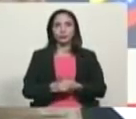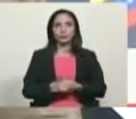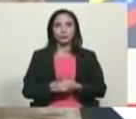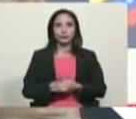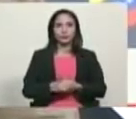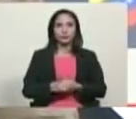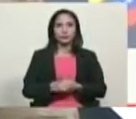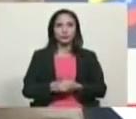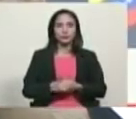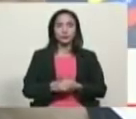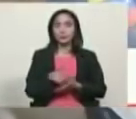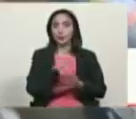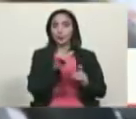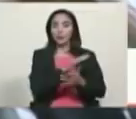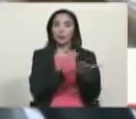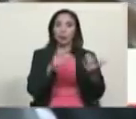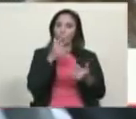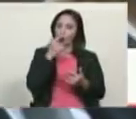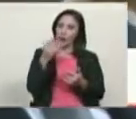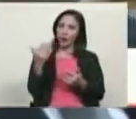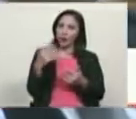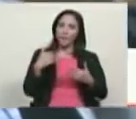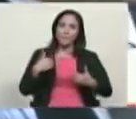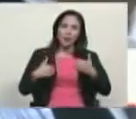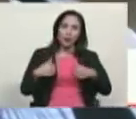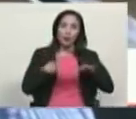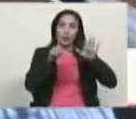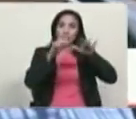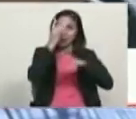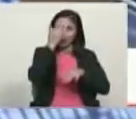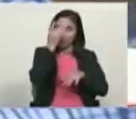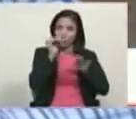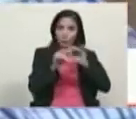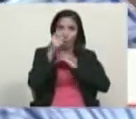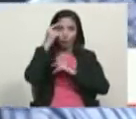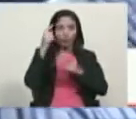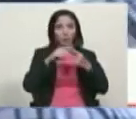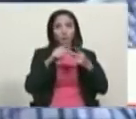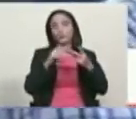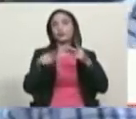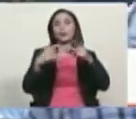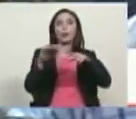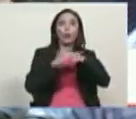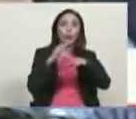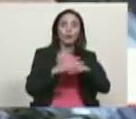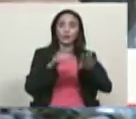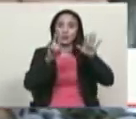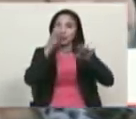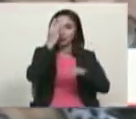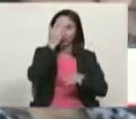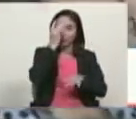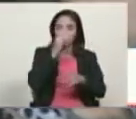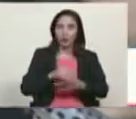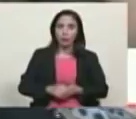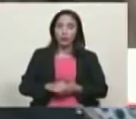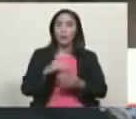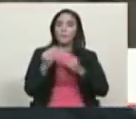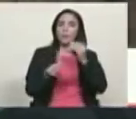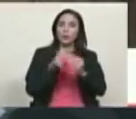El mismo miércoles 6 de febrero y jueves 7 se va a